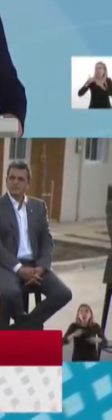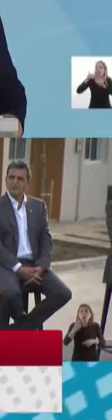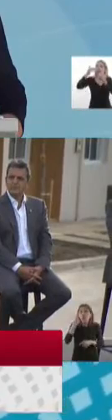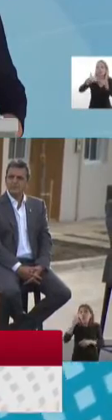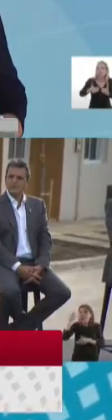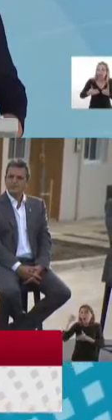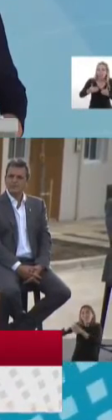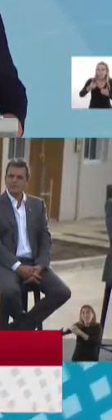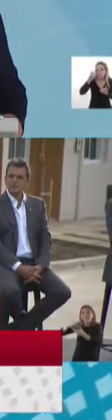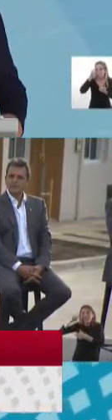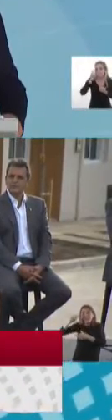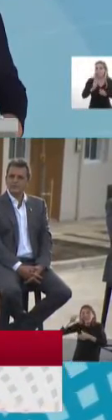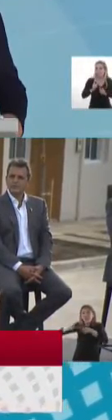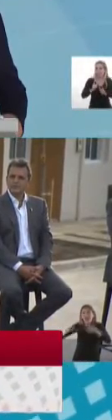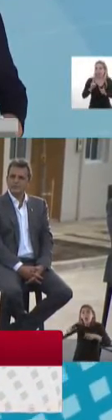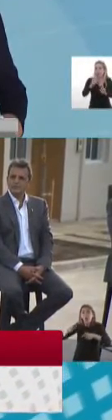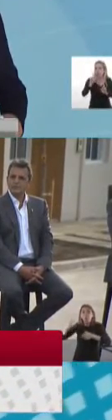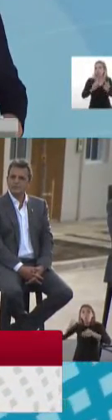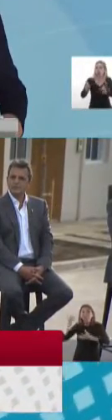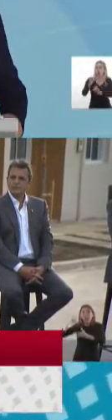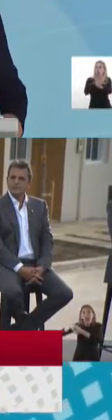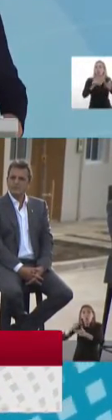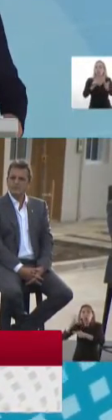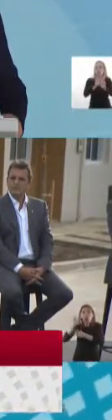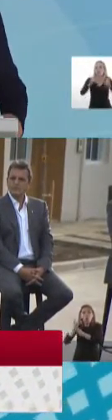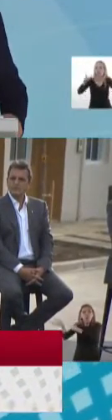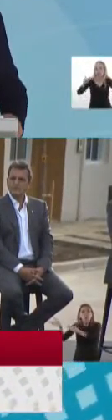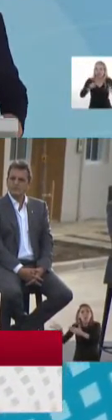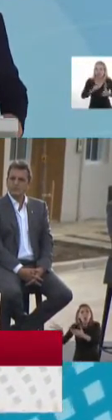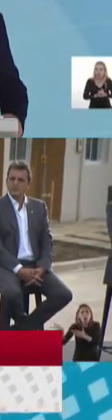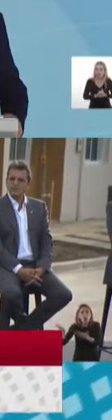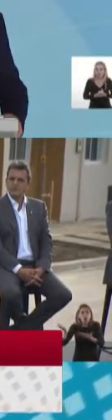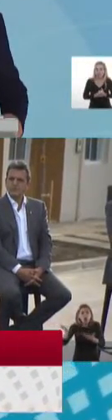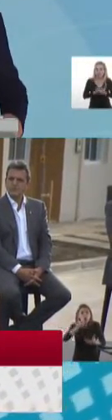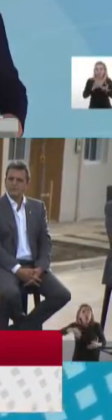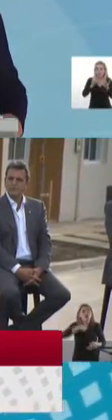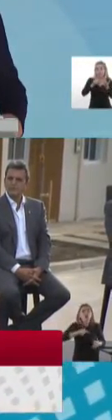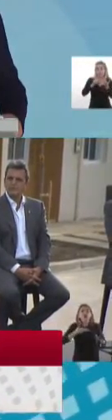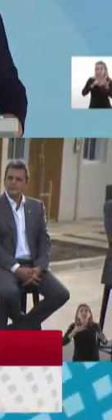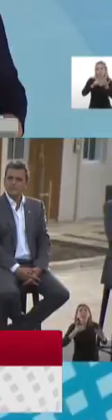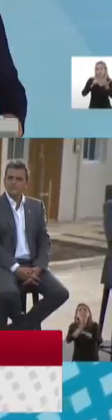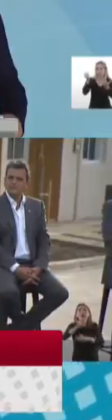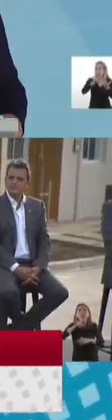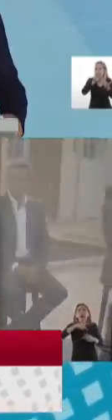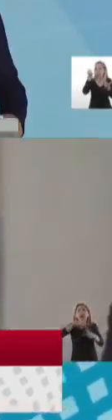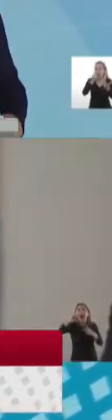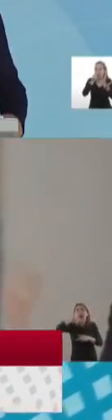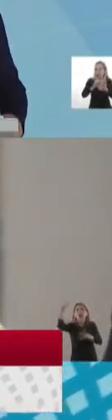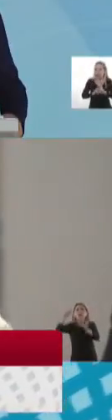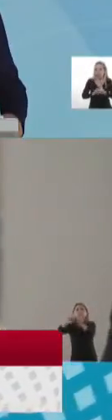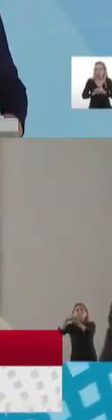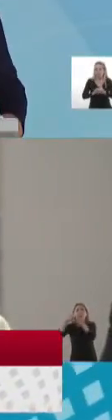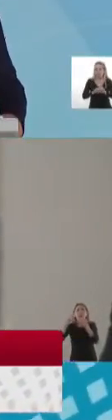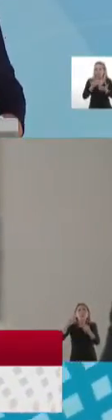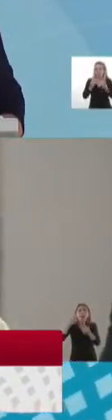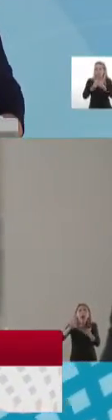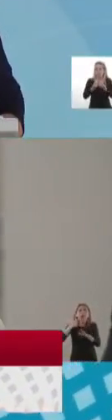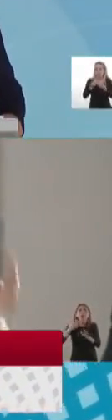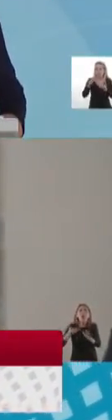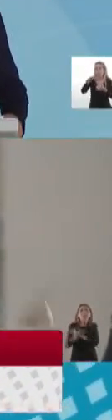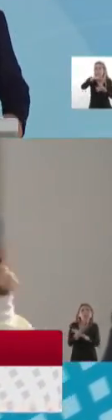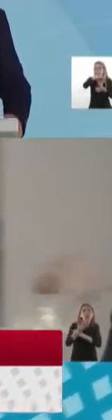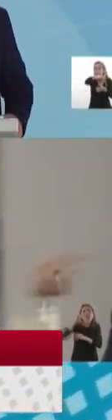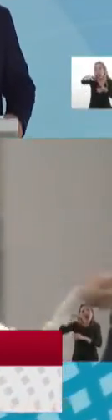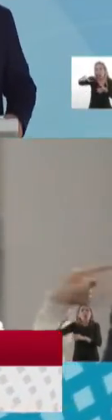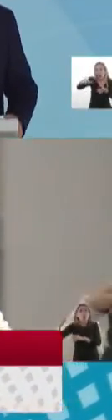que queda después de la pandemia cuando termine que ojalá sea más temprano te acá porque yo hago mis machetes antes de